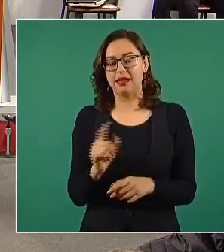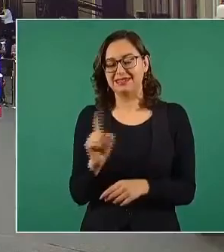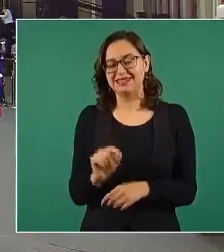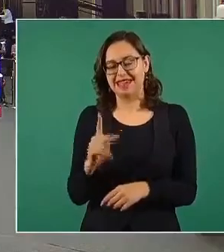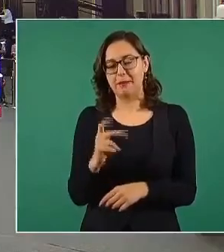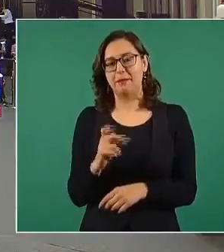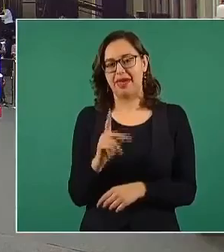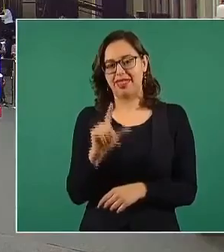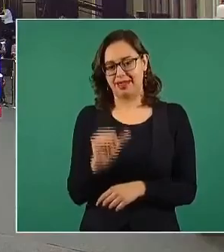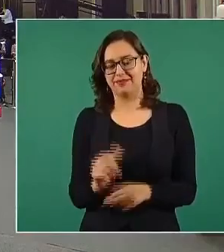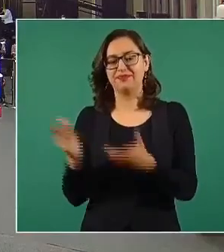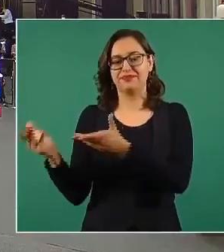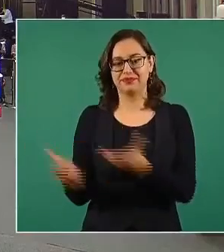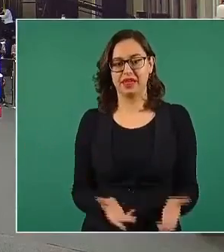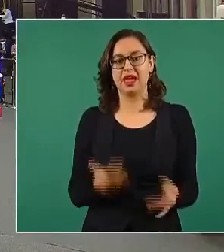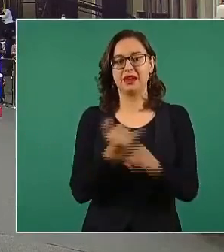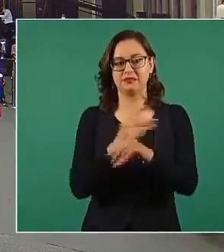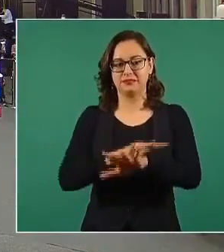gracias.